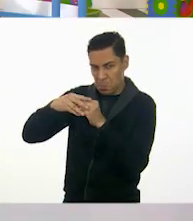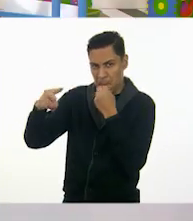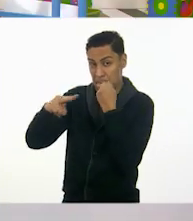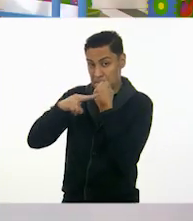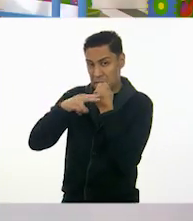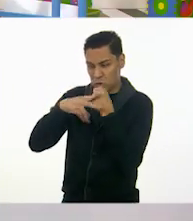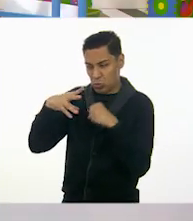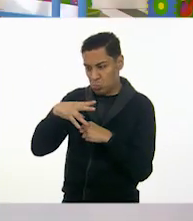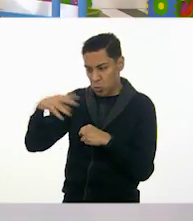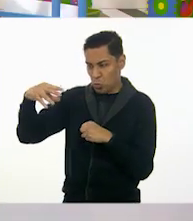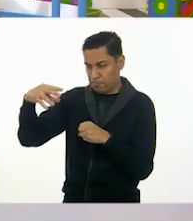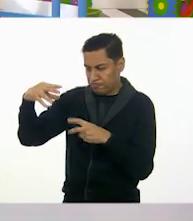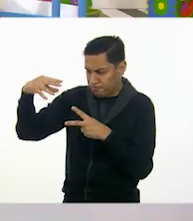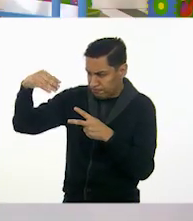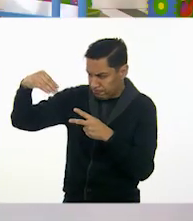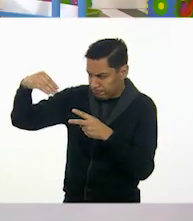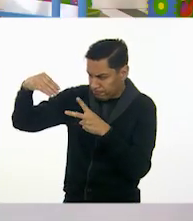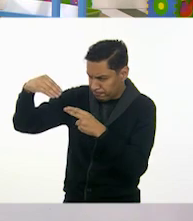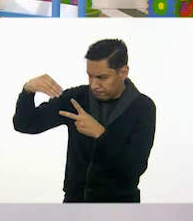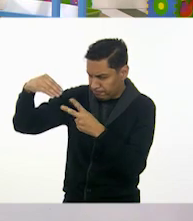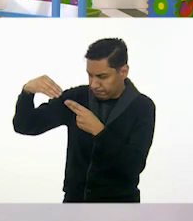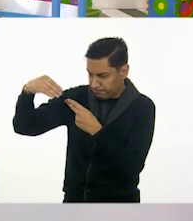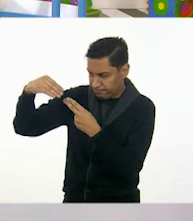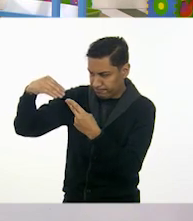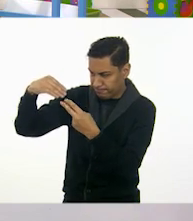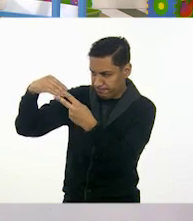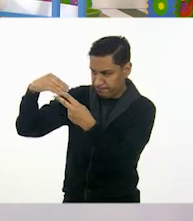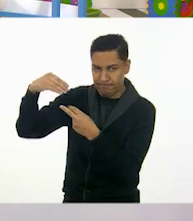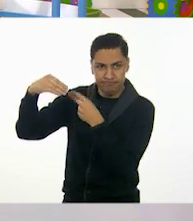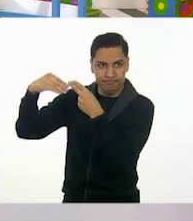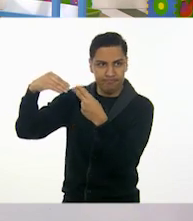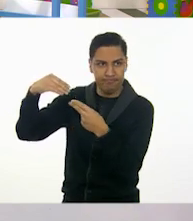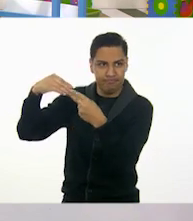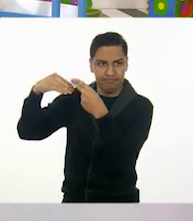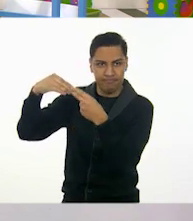De estas les vamos a poner. Ah, ok, ok, ok. te entro. A ver,